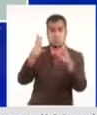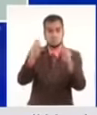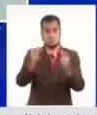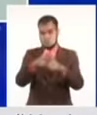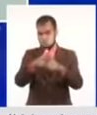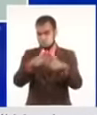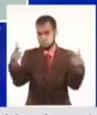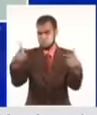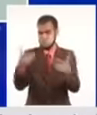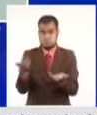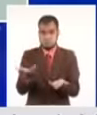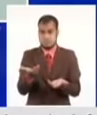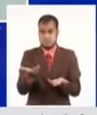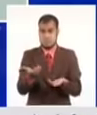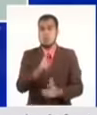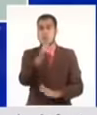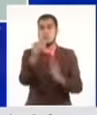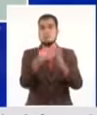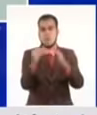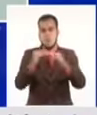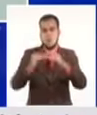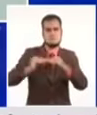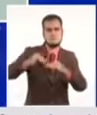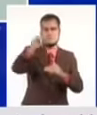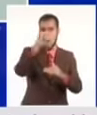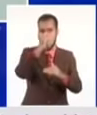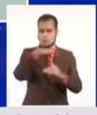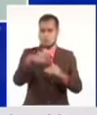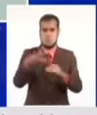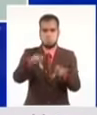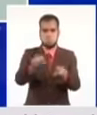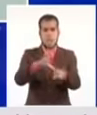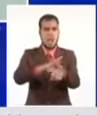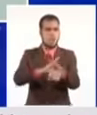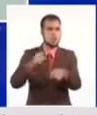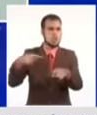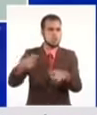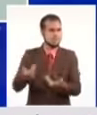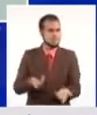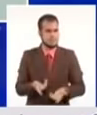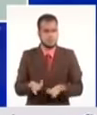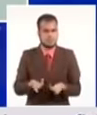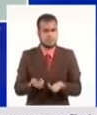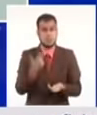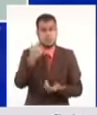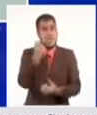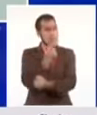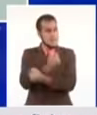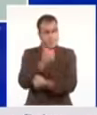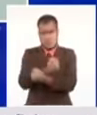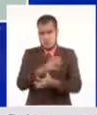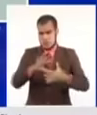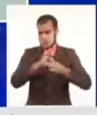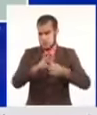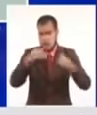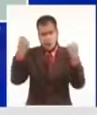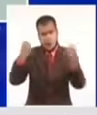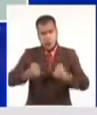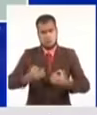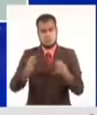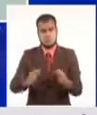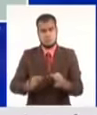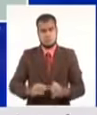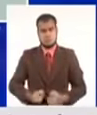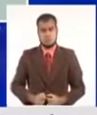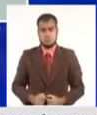por encima de 1.000 casos pediátricos diariamente. Mucho riesgo, y lo reiteramos en este grupo muy